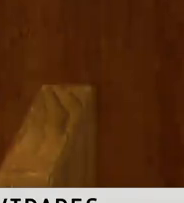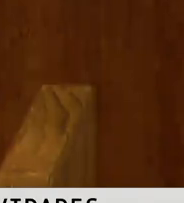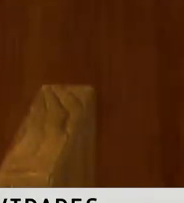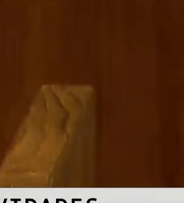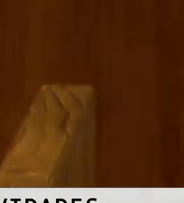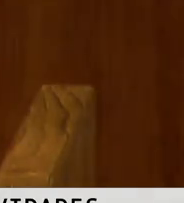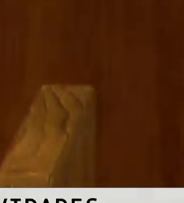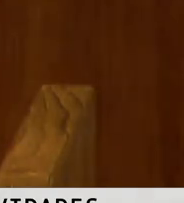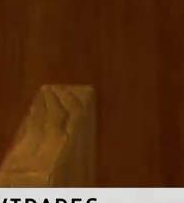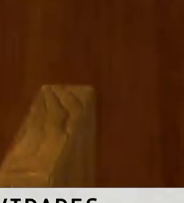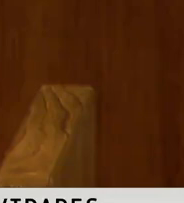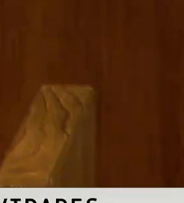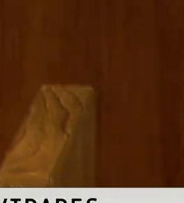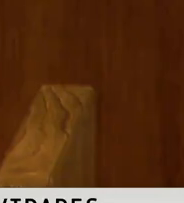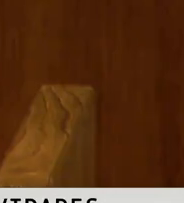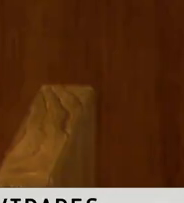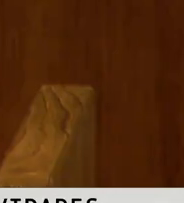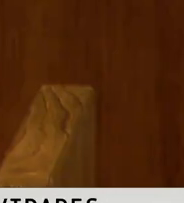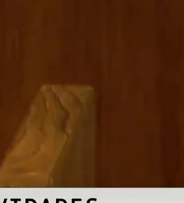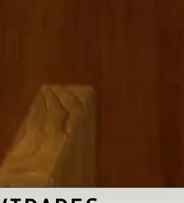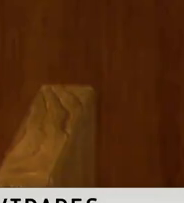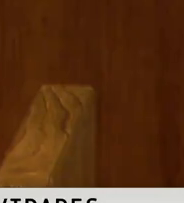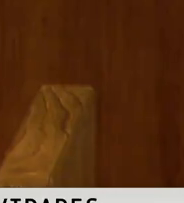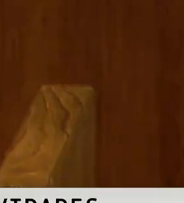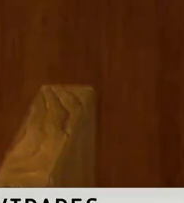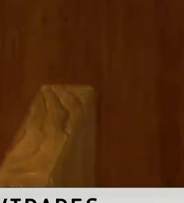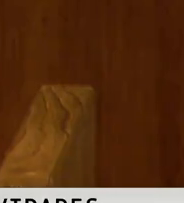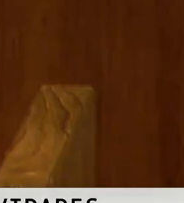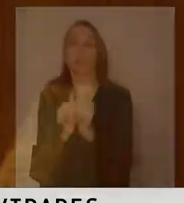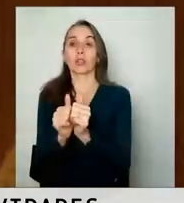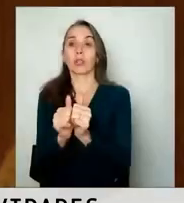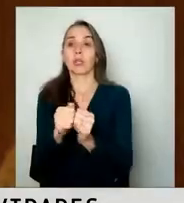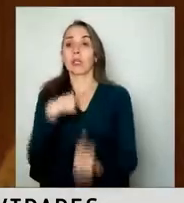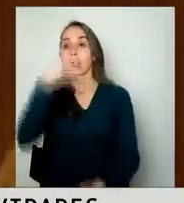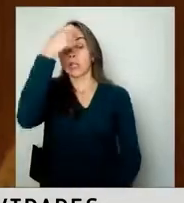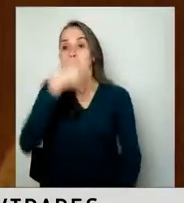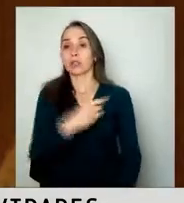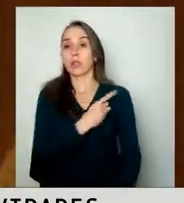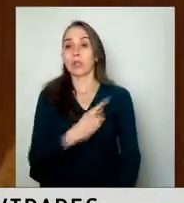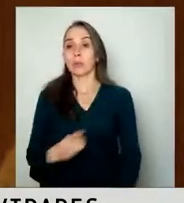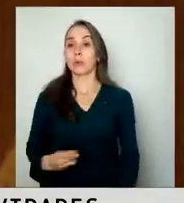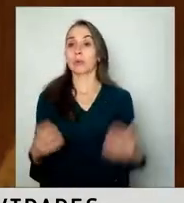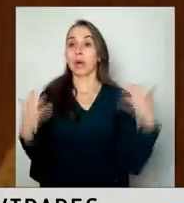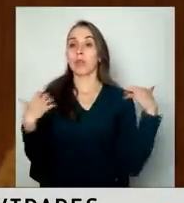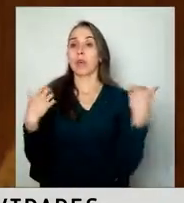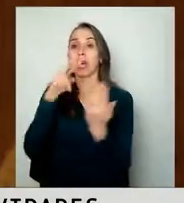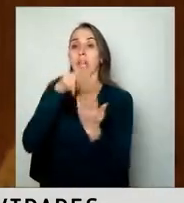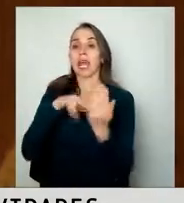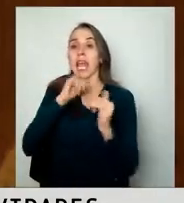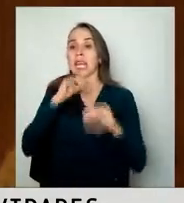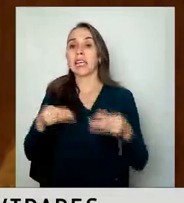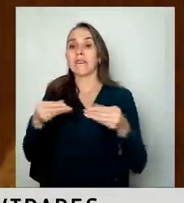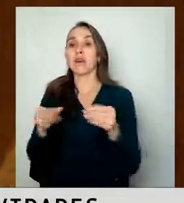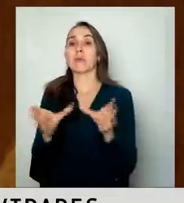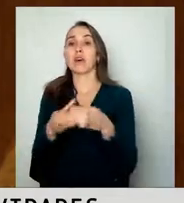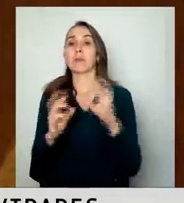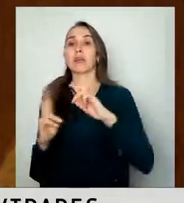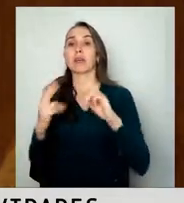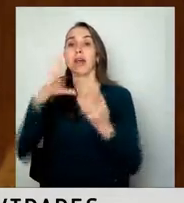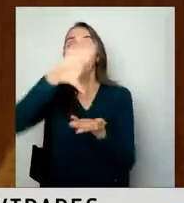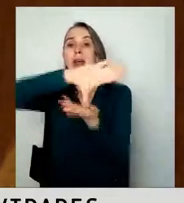distinguidas y distinguidos colegas En mi calidad de diputados informantes de la comisión de relaciones exteriores